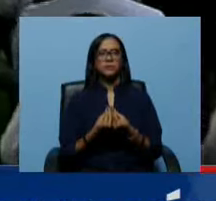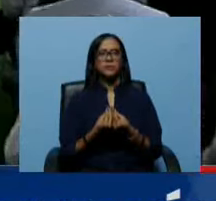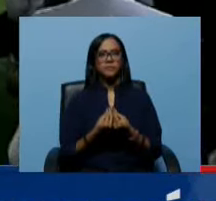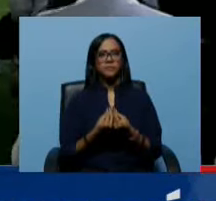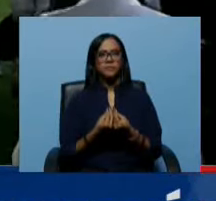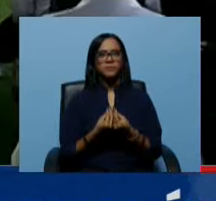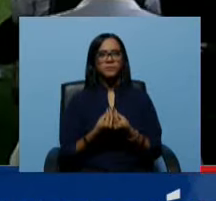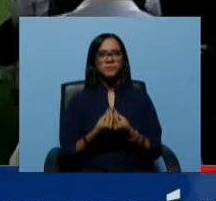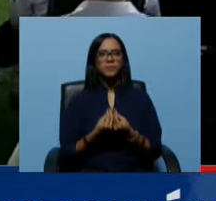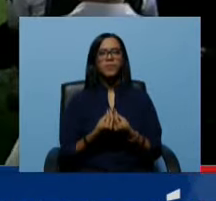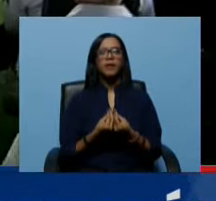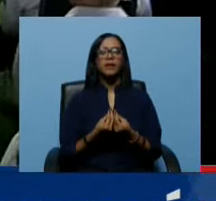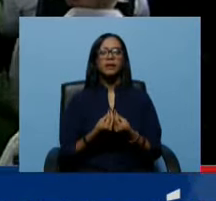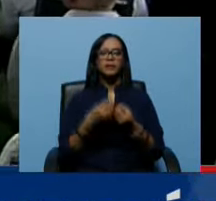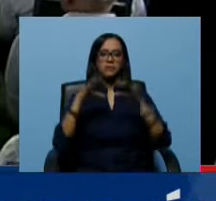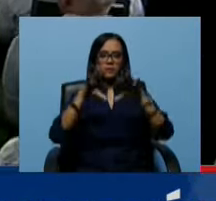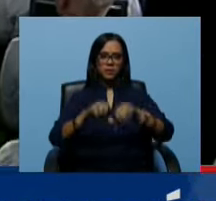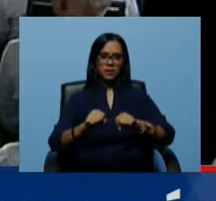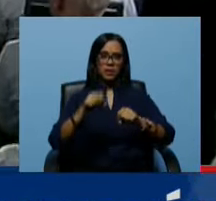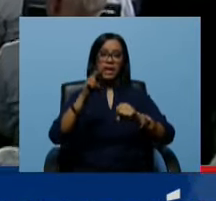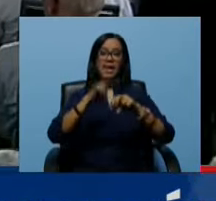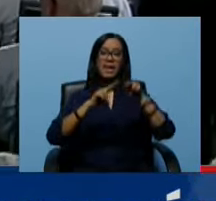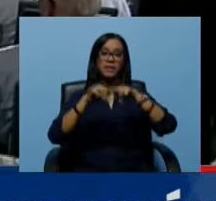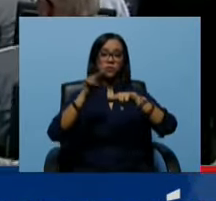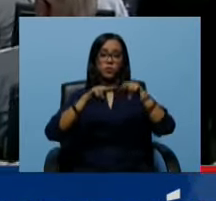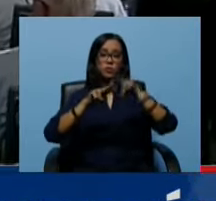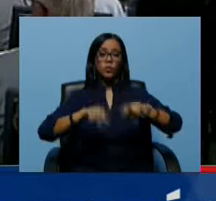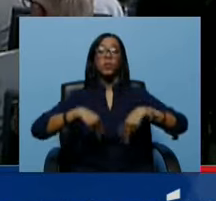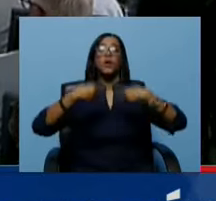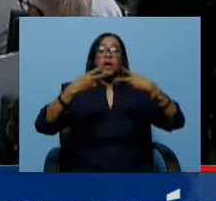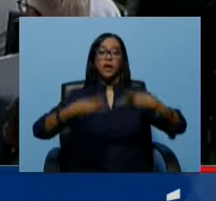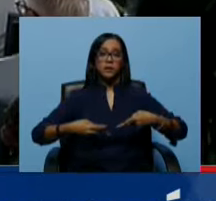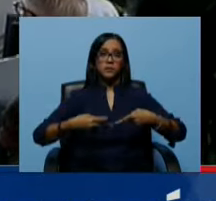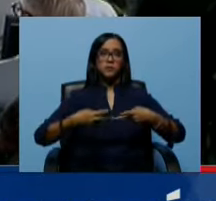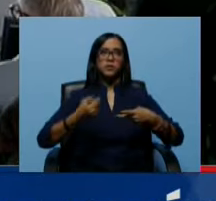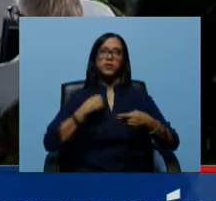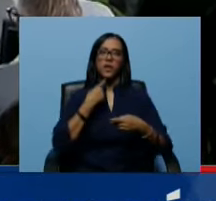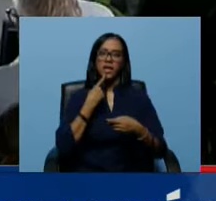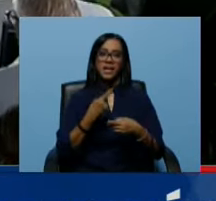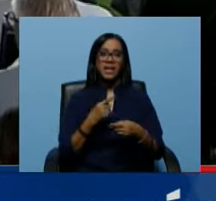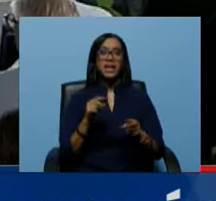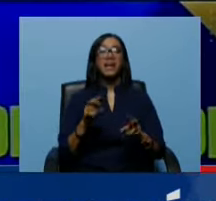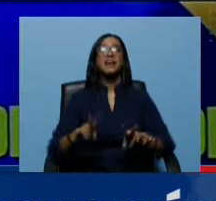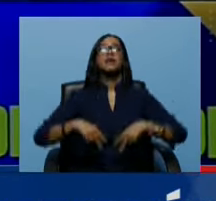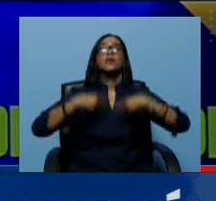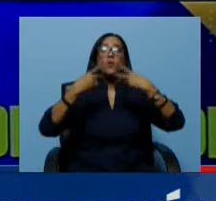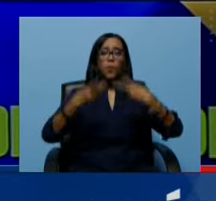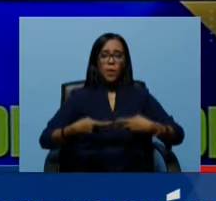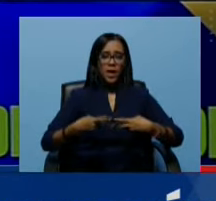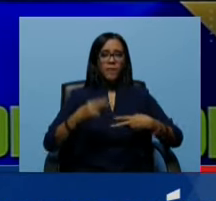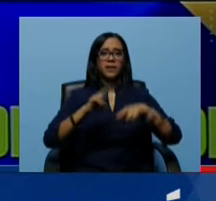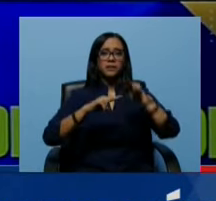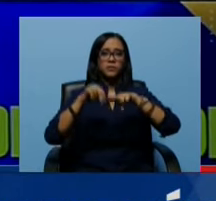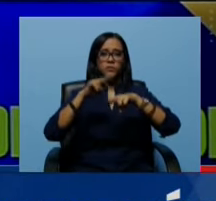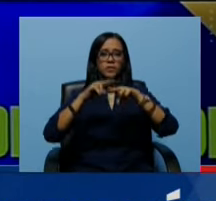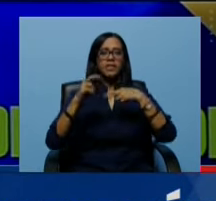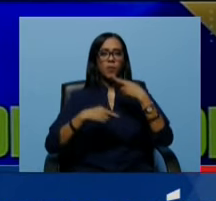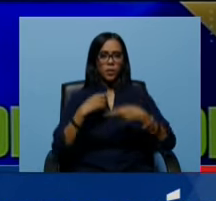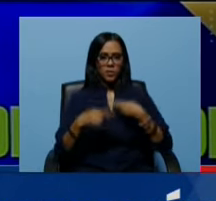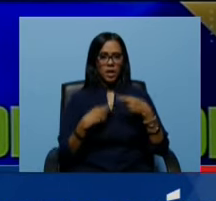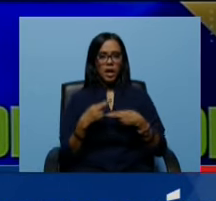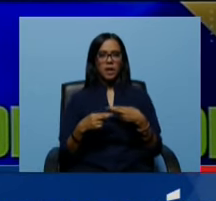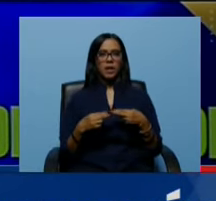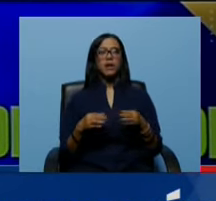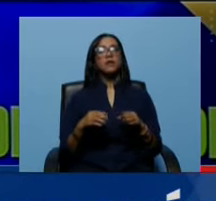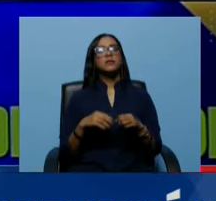de Intervención y Reestructuración Global, yo diría reestructuración revolucionaria de